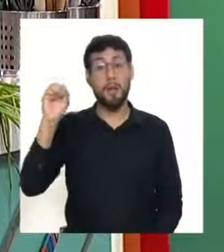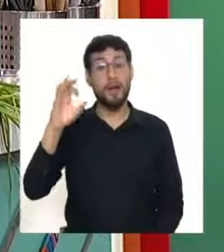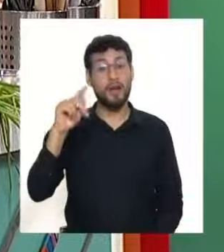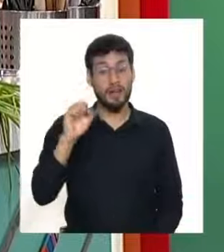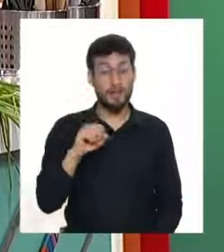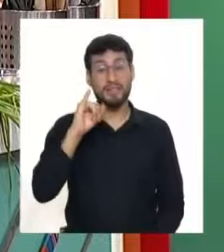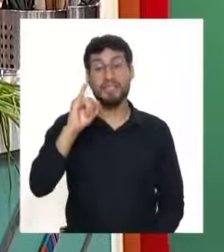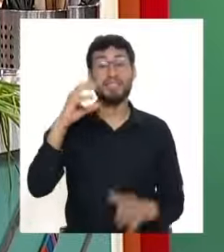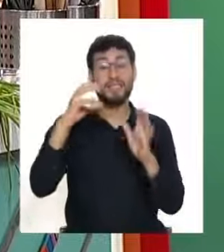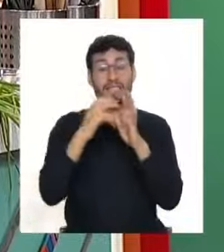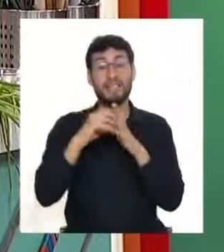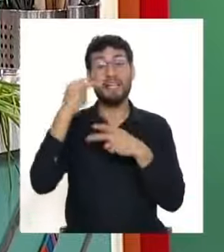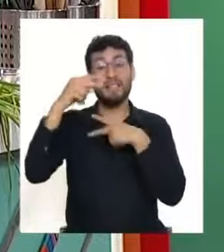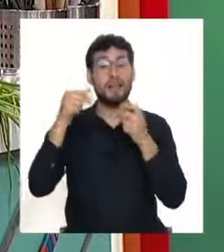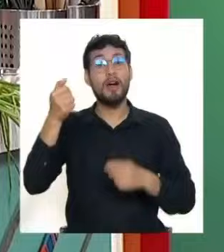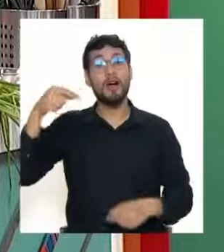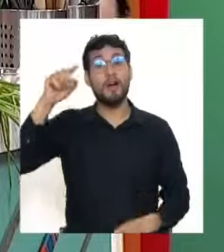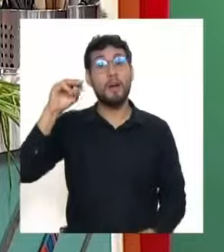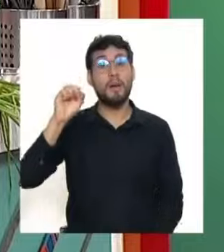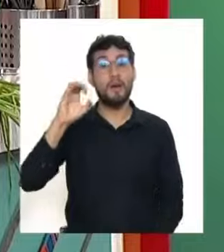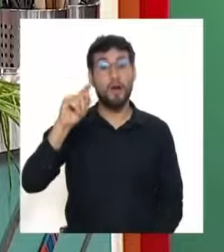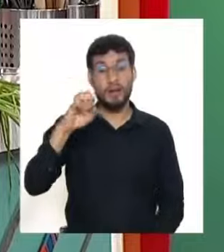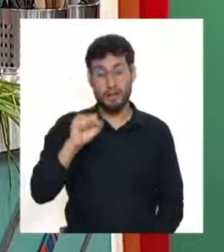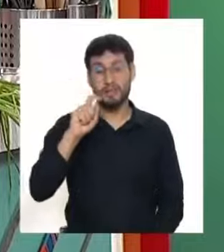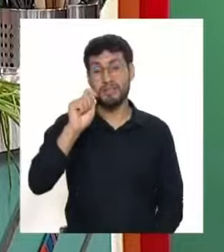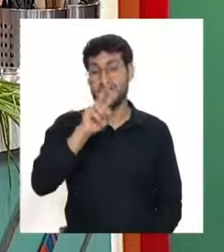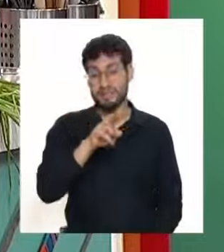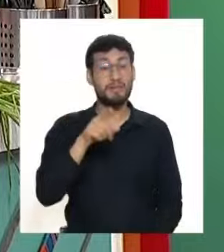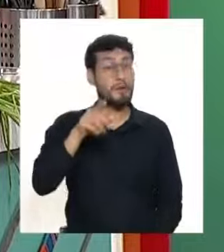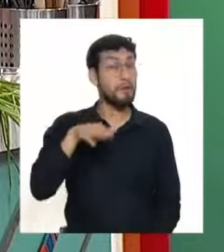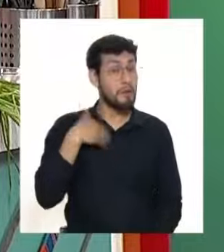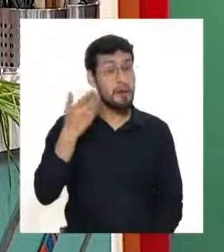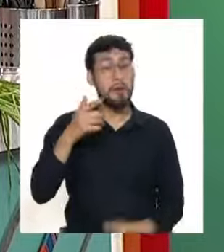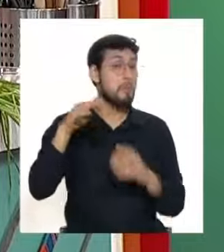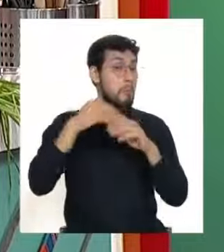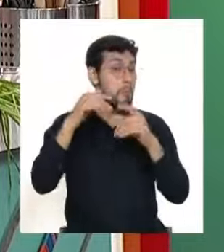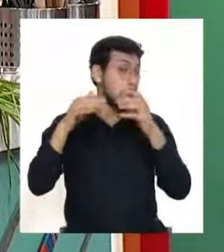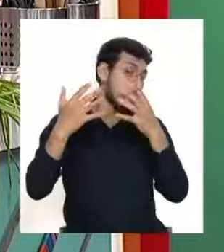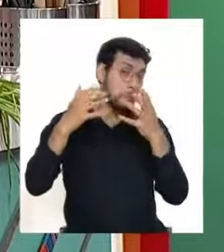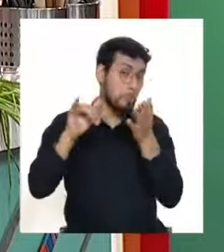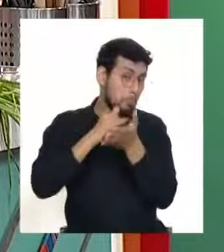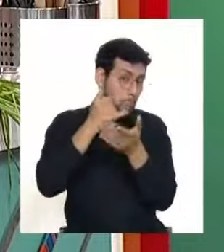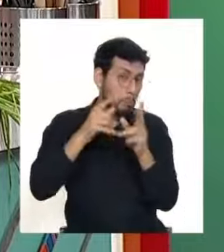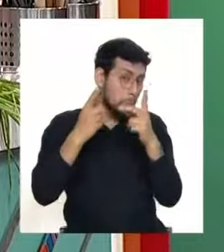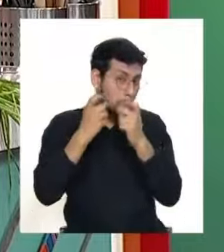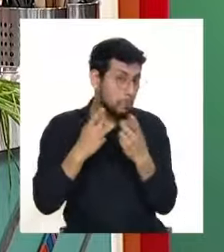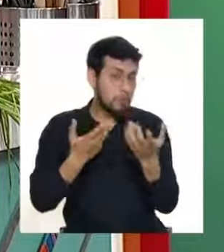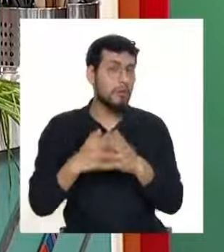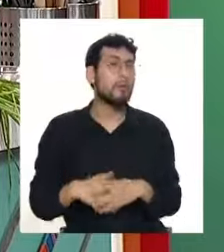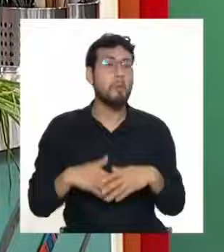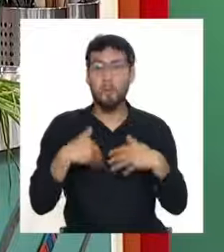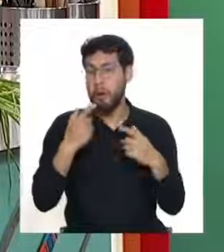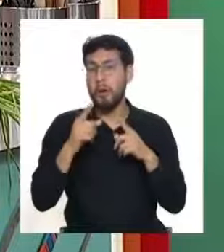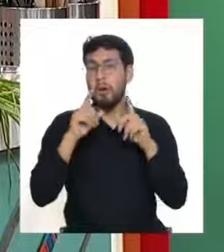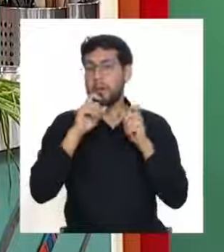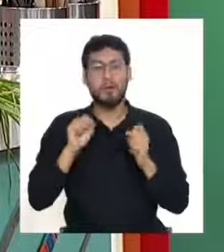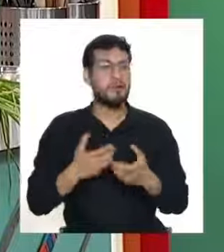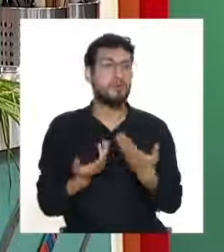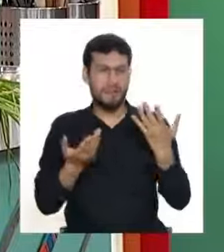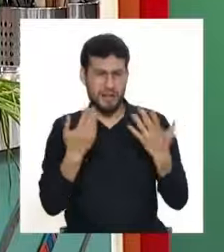@másconectados. En Instagram y en TikTok estamos como @másconectadosTV. Así que pueden escribirnos, hacernos sus consultas, comentarios y